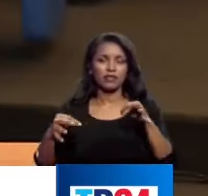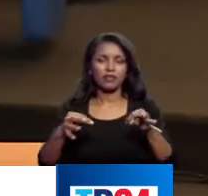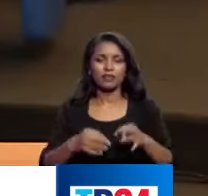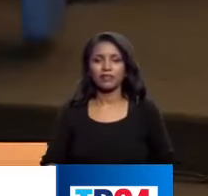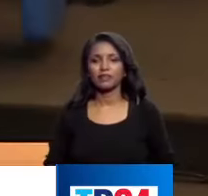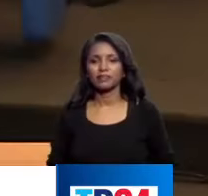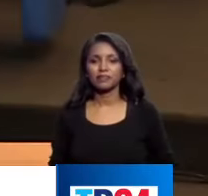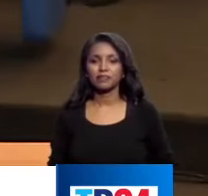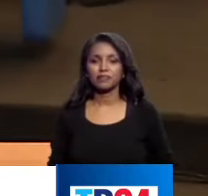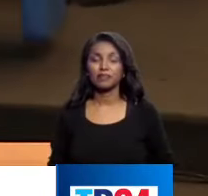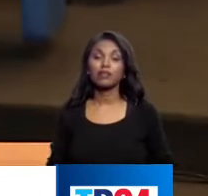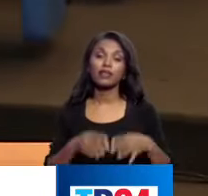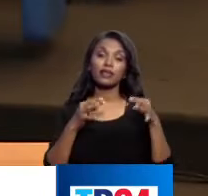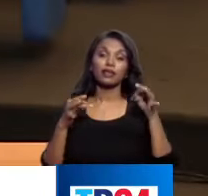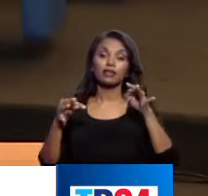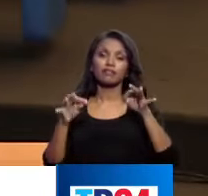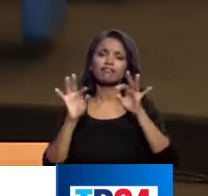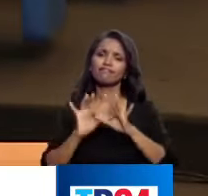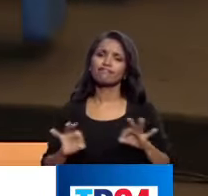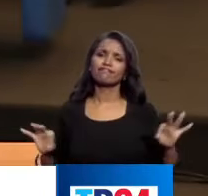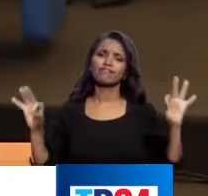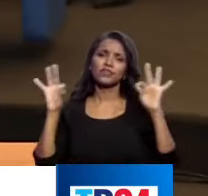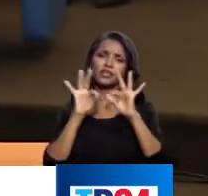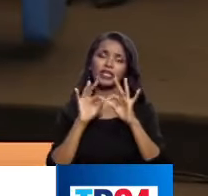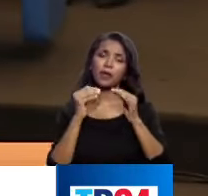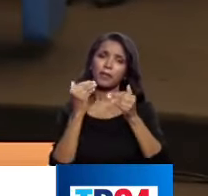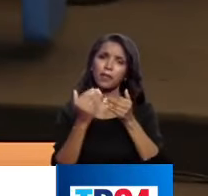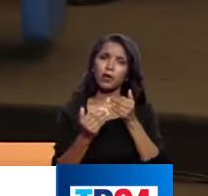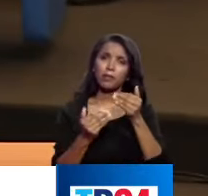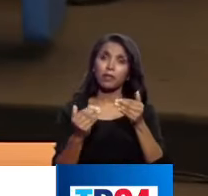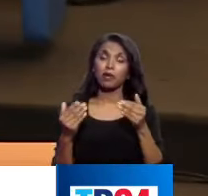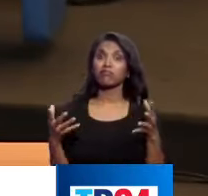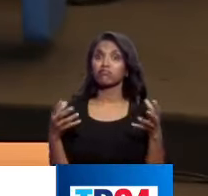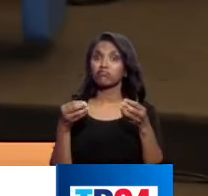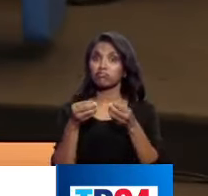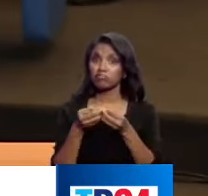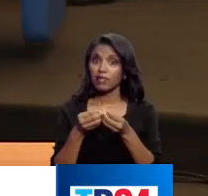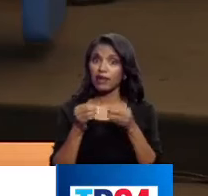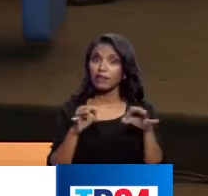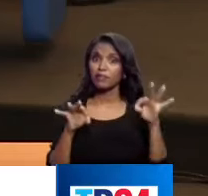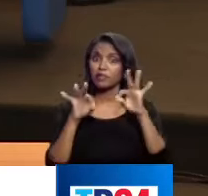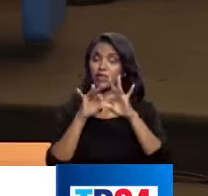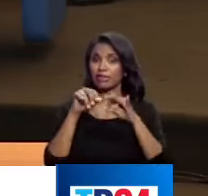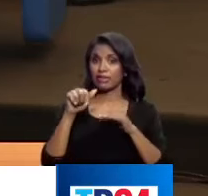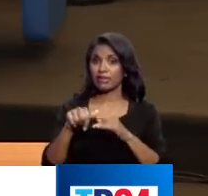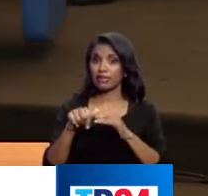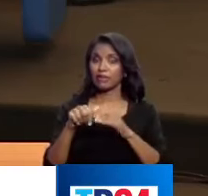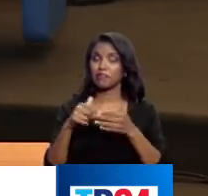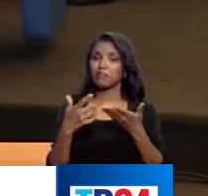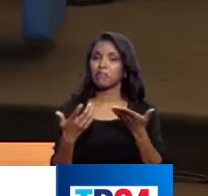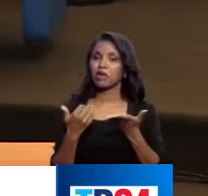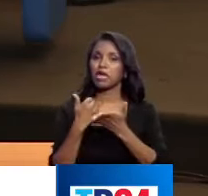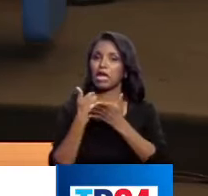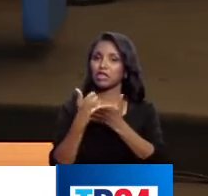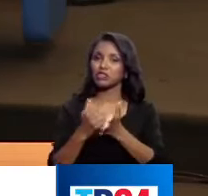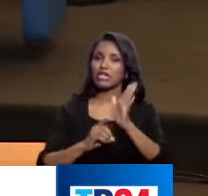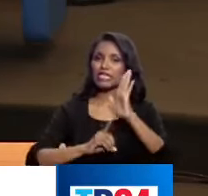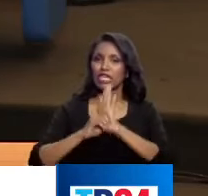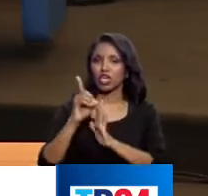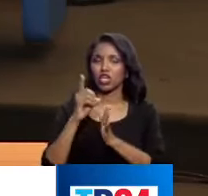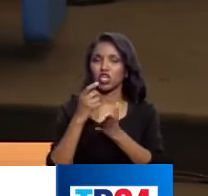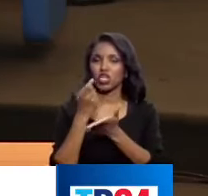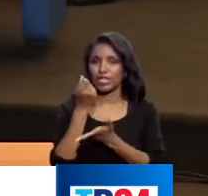responsable. El turismo es un sector que está tomando cada vez más relevancia en la economía panameña por su significativo